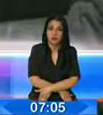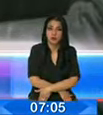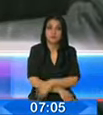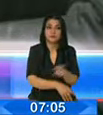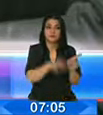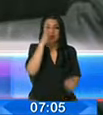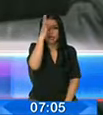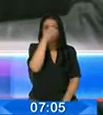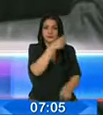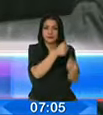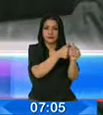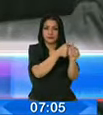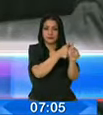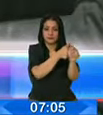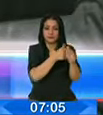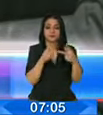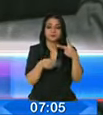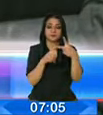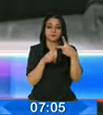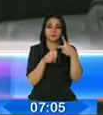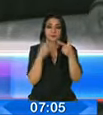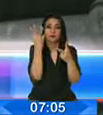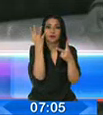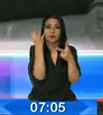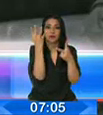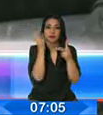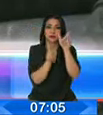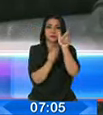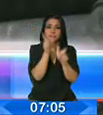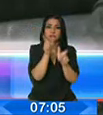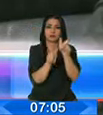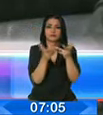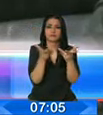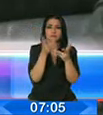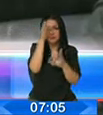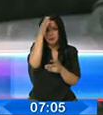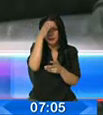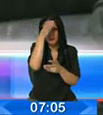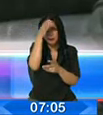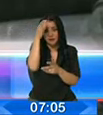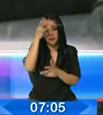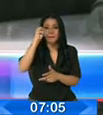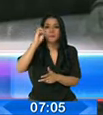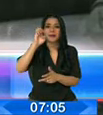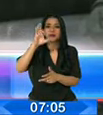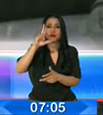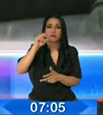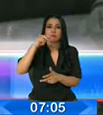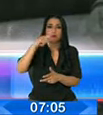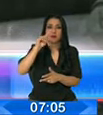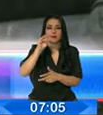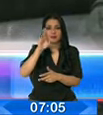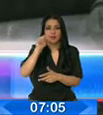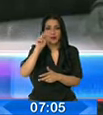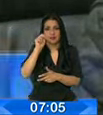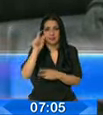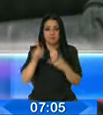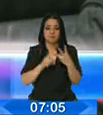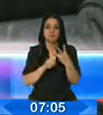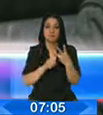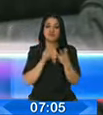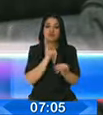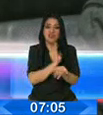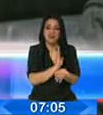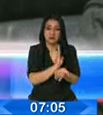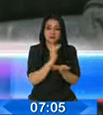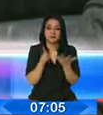casa de salud más próxima tenemos 14 referidos a la clínica metropolitana tenemos también al ies